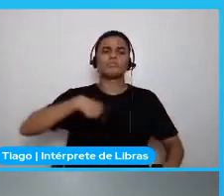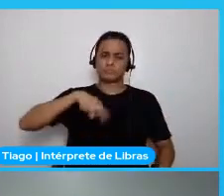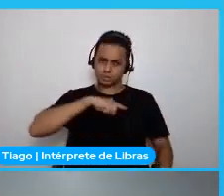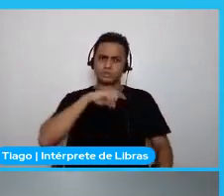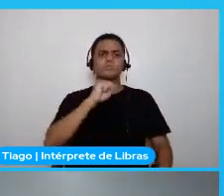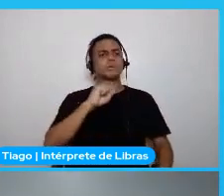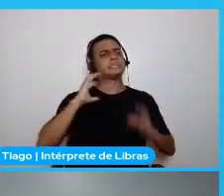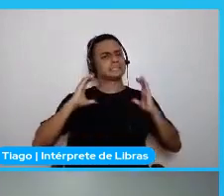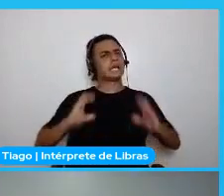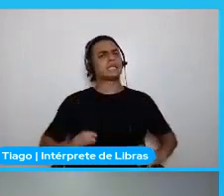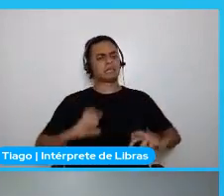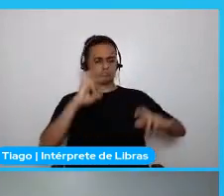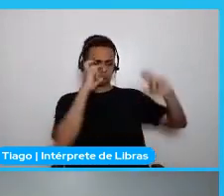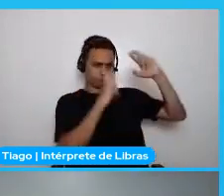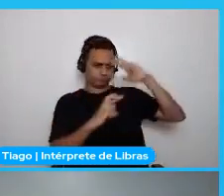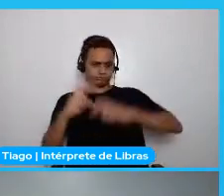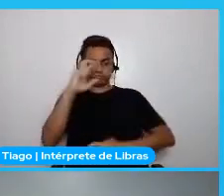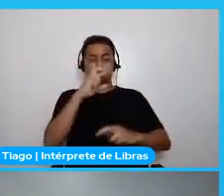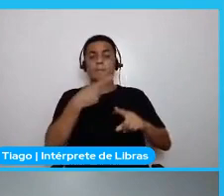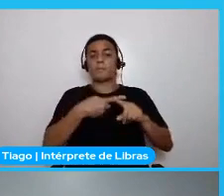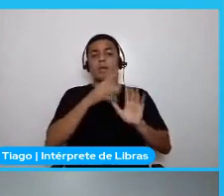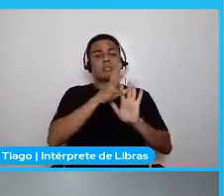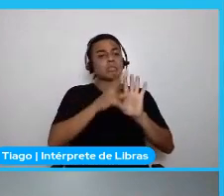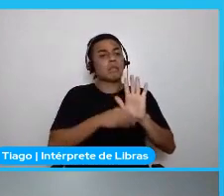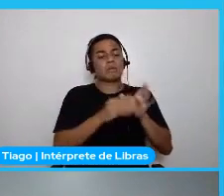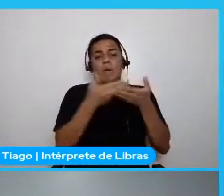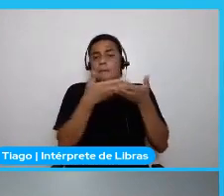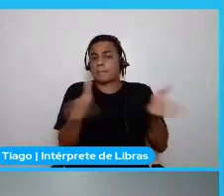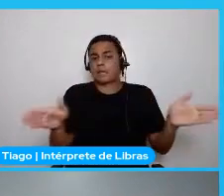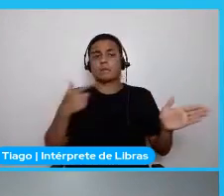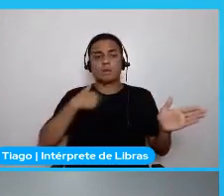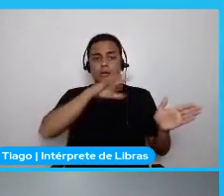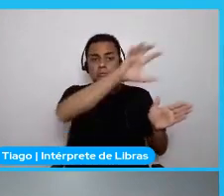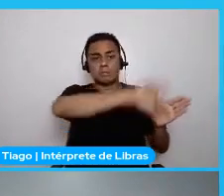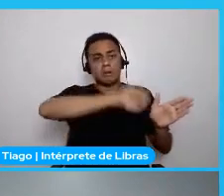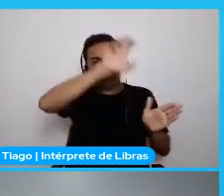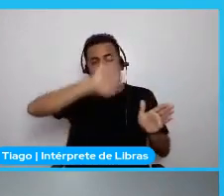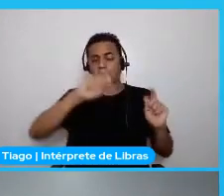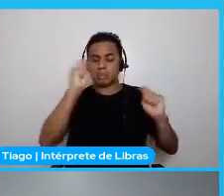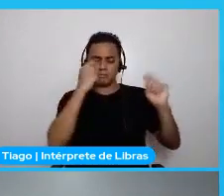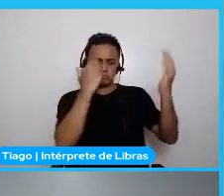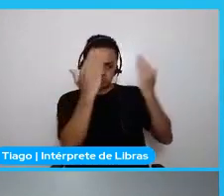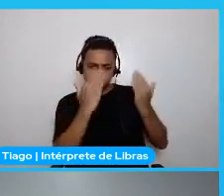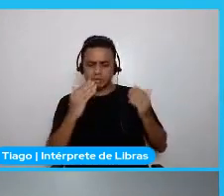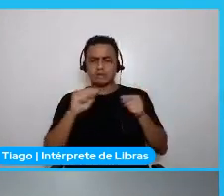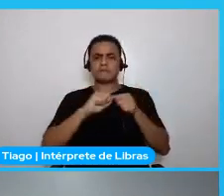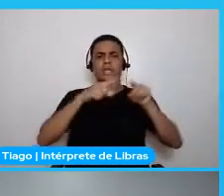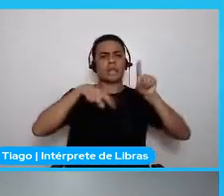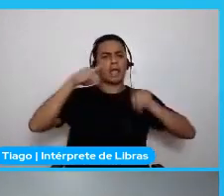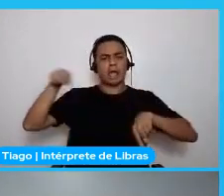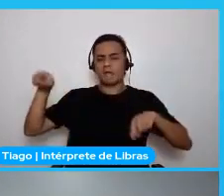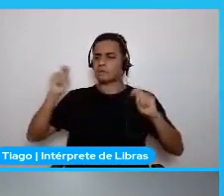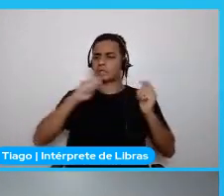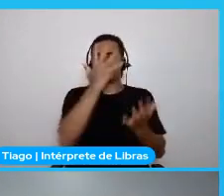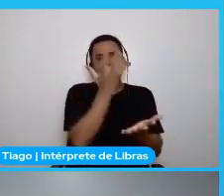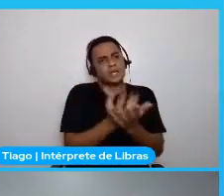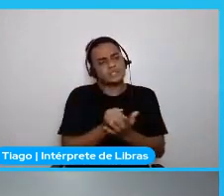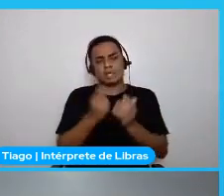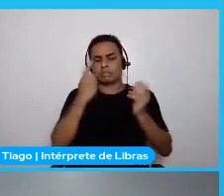ciudadana porque tenemos los datos accesibles, podemos trabajarlos, podemos graficarlos, podemos descargarlos, podemos hacer